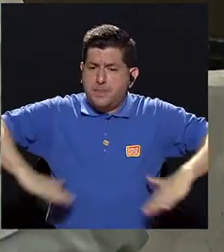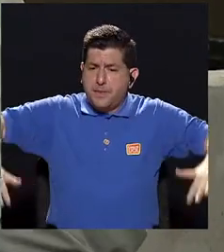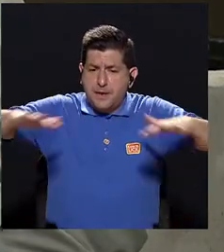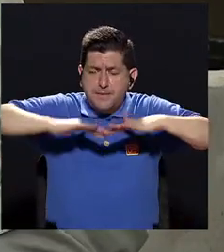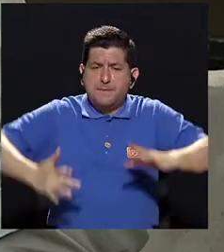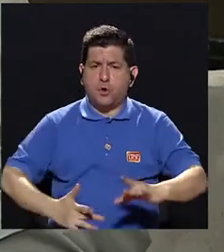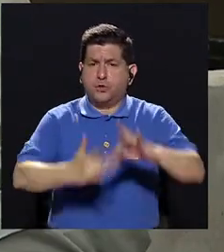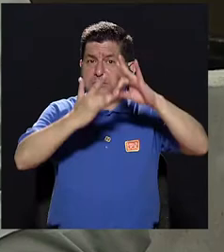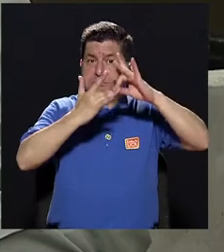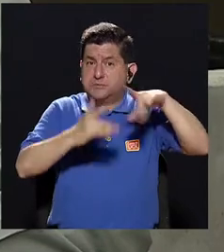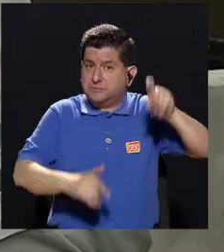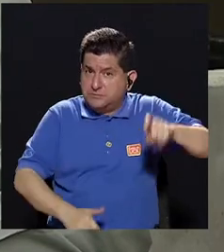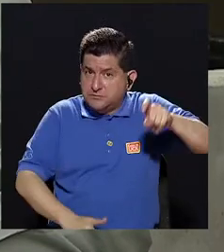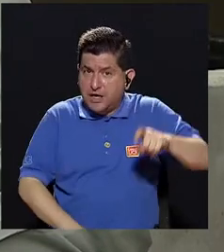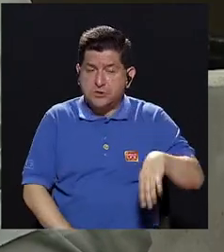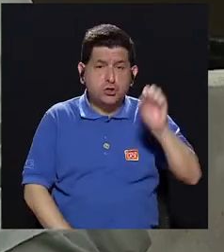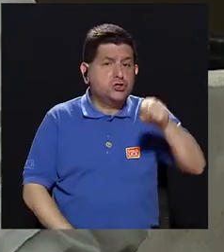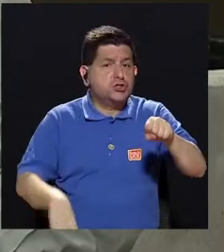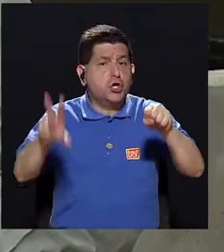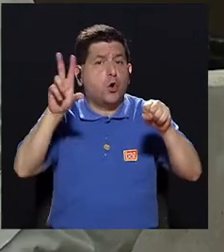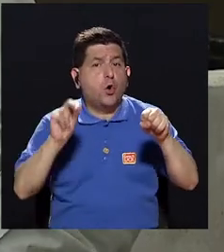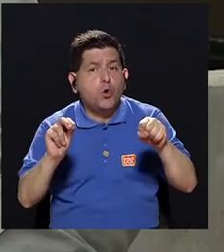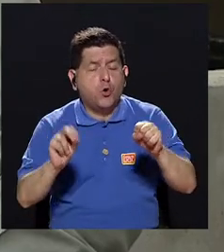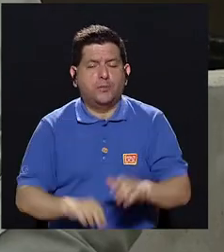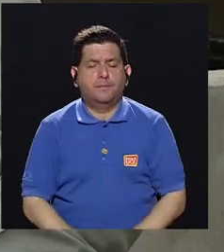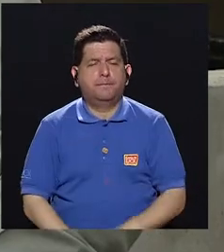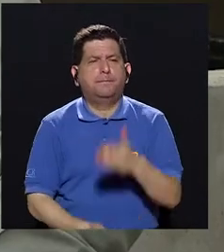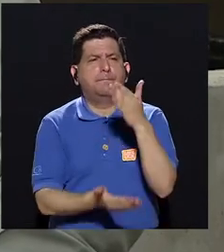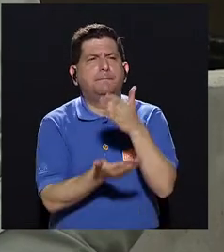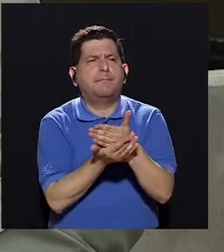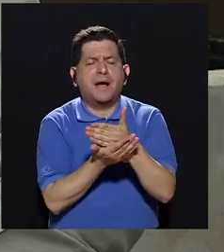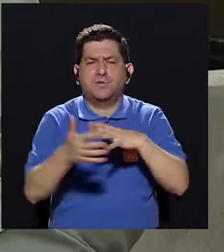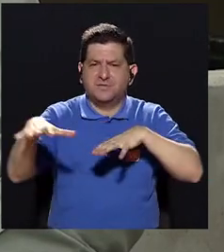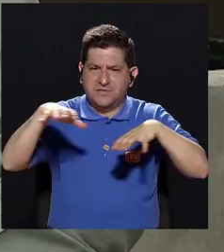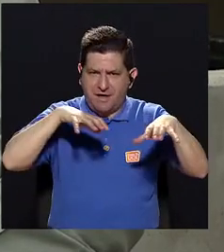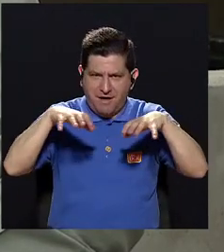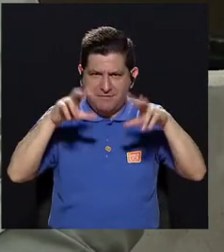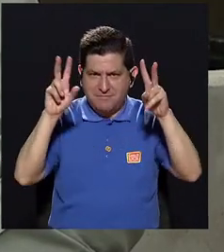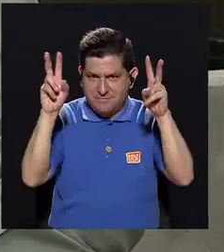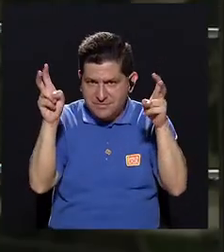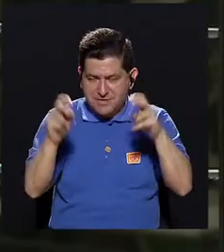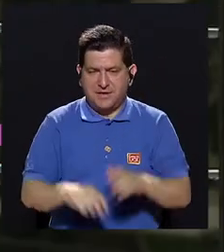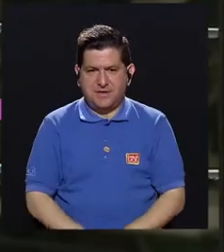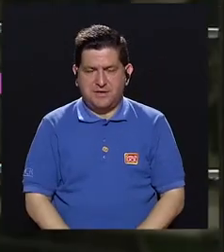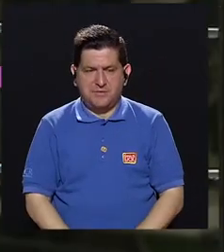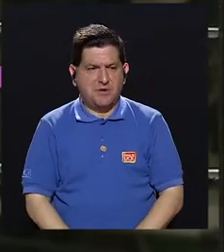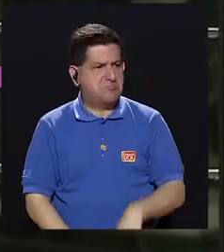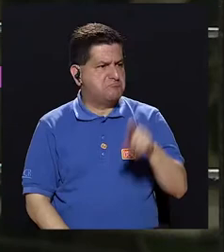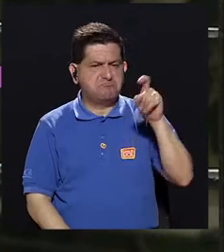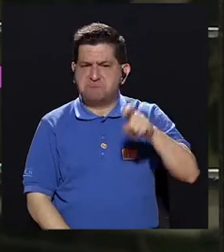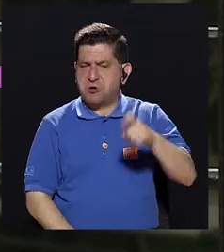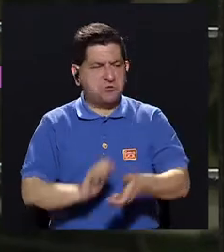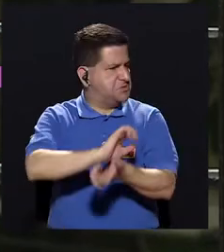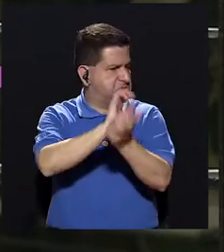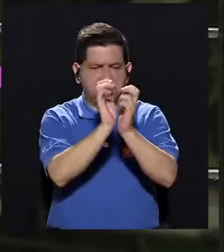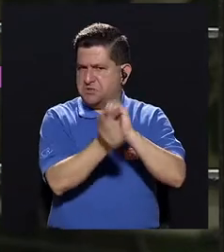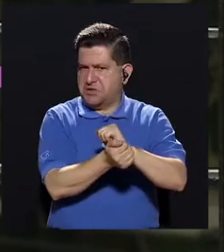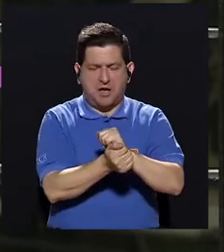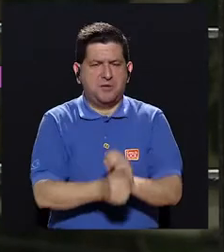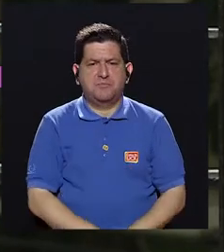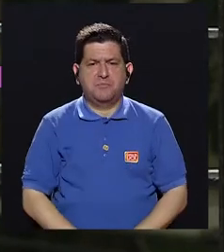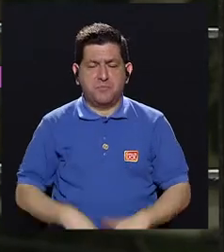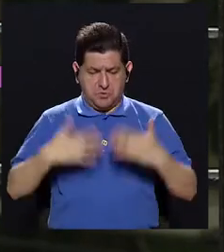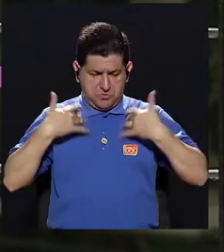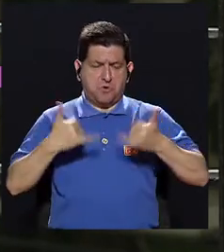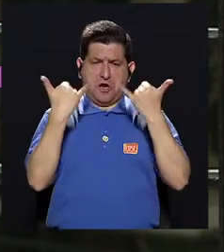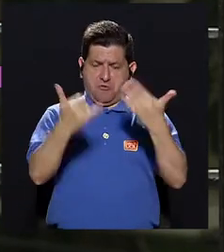espacio especial que se necesita o no. Una pausa activa, si es pausa activa, no ocupa hacer muchos cambios con